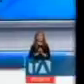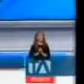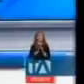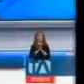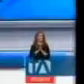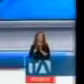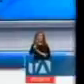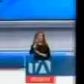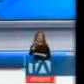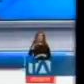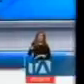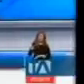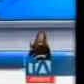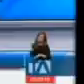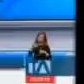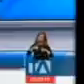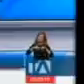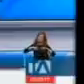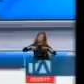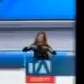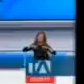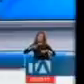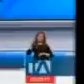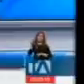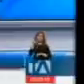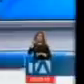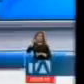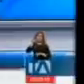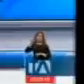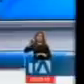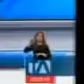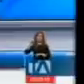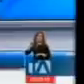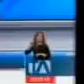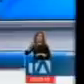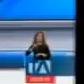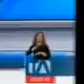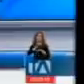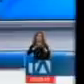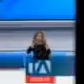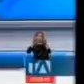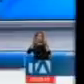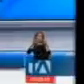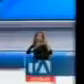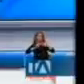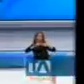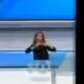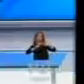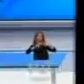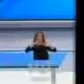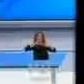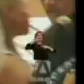la investigación de lavado de activos, donde se menciona al empresario, al ex vicepresidente Glass y a su tío Ricardo Rivera.